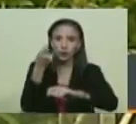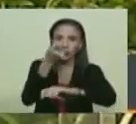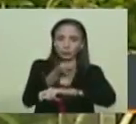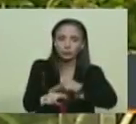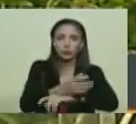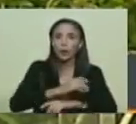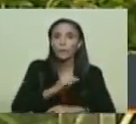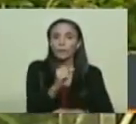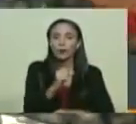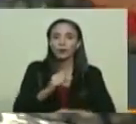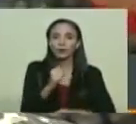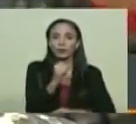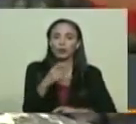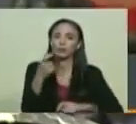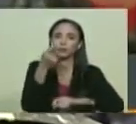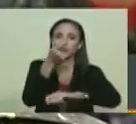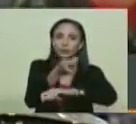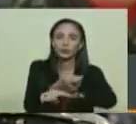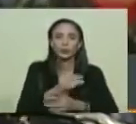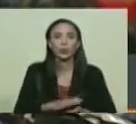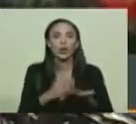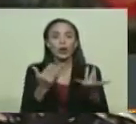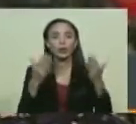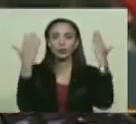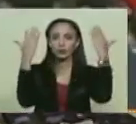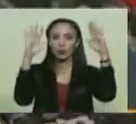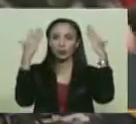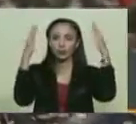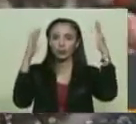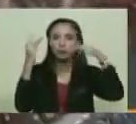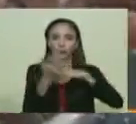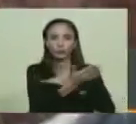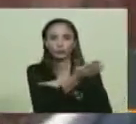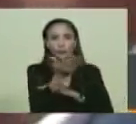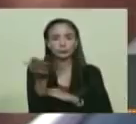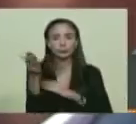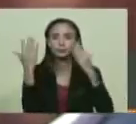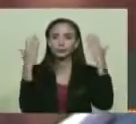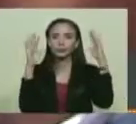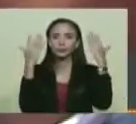Policía Nacional Bolivariana. Un aplauso para ustedes, queridos muchachos y muchachas.